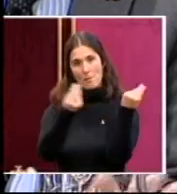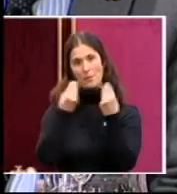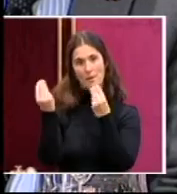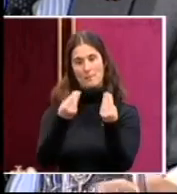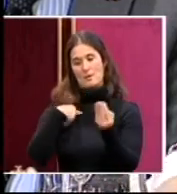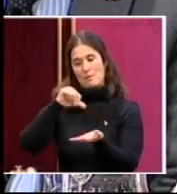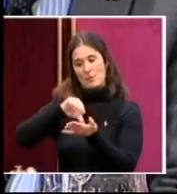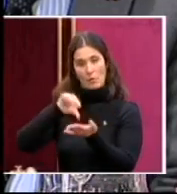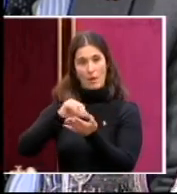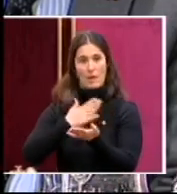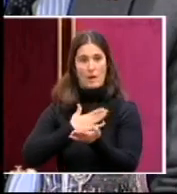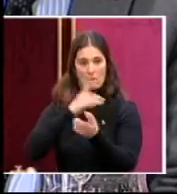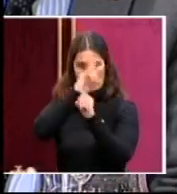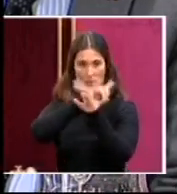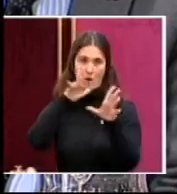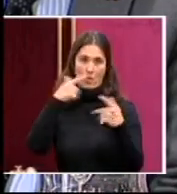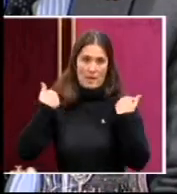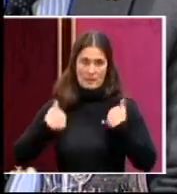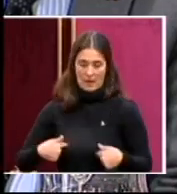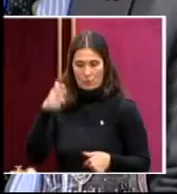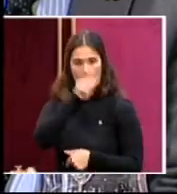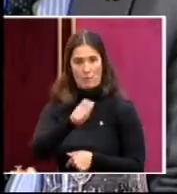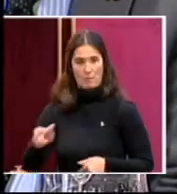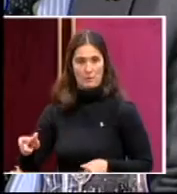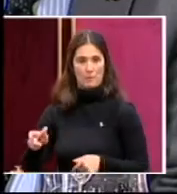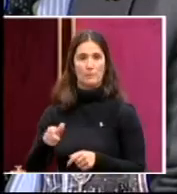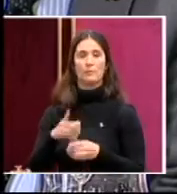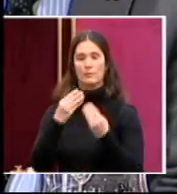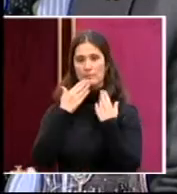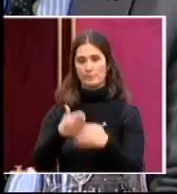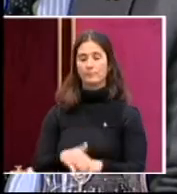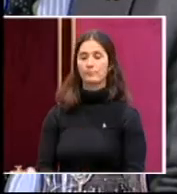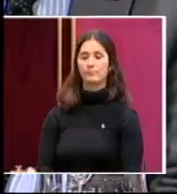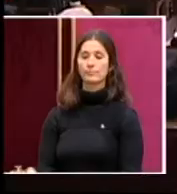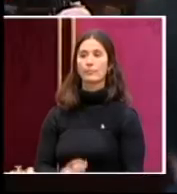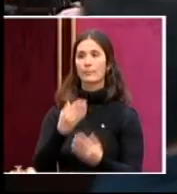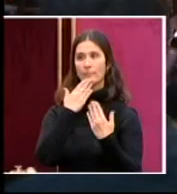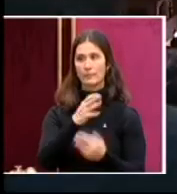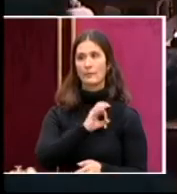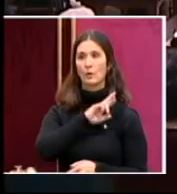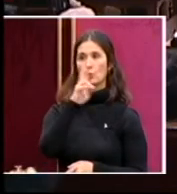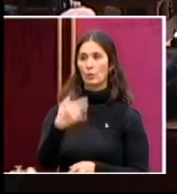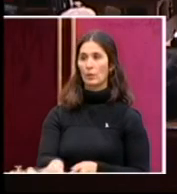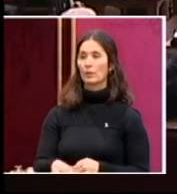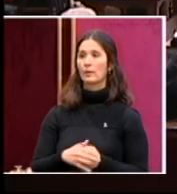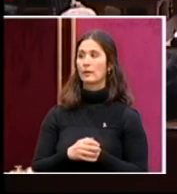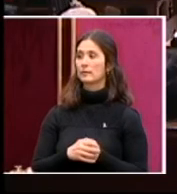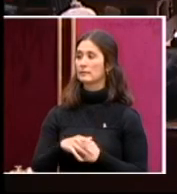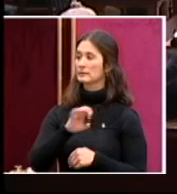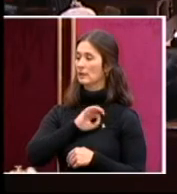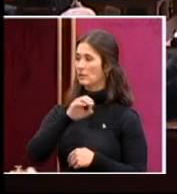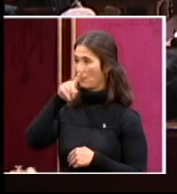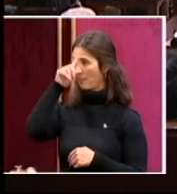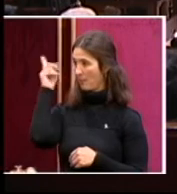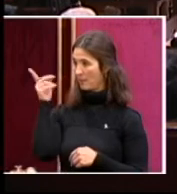nuestra ciudad y, por supuesto, de la salud de las personas que lo habitamos. Muchas gracias. Muchas gracias, señora Ruiz. Señor Fernández